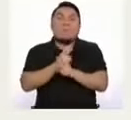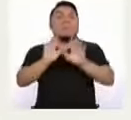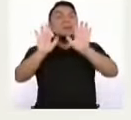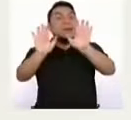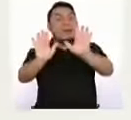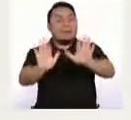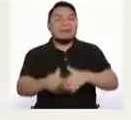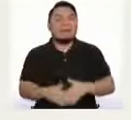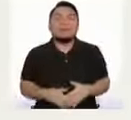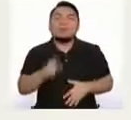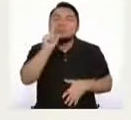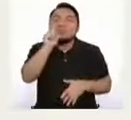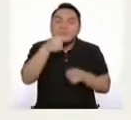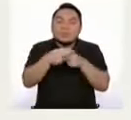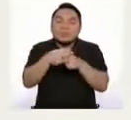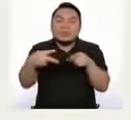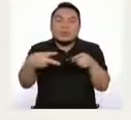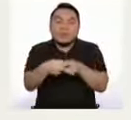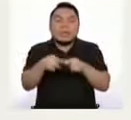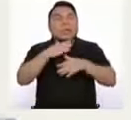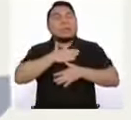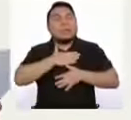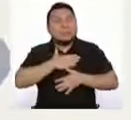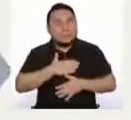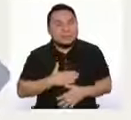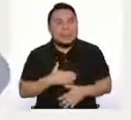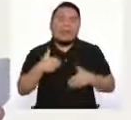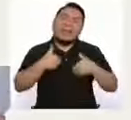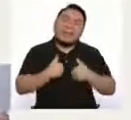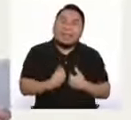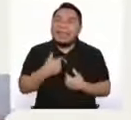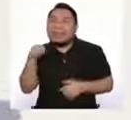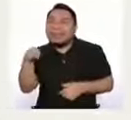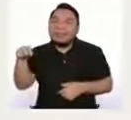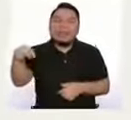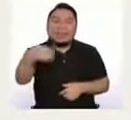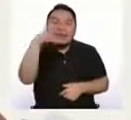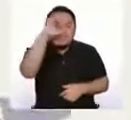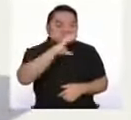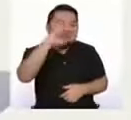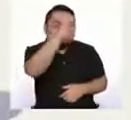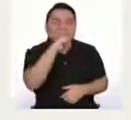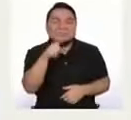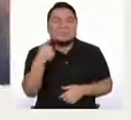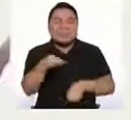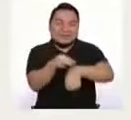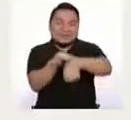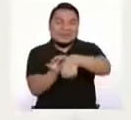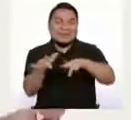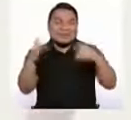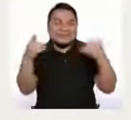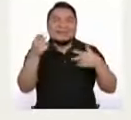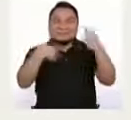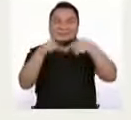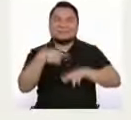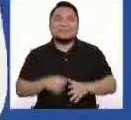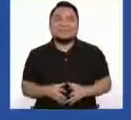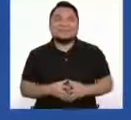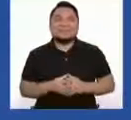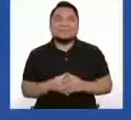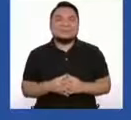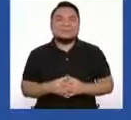ahora nos vamos a un corte para descansar de lo agotadora que ha sido esta búsqueda del tesoro. ¡Ya volvemos!